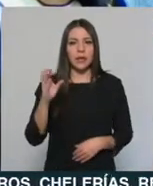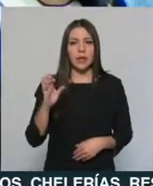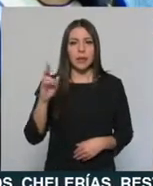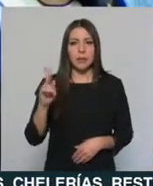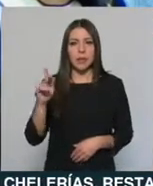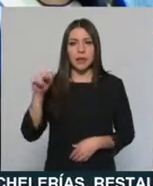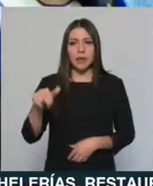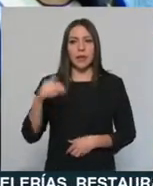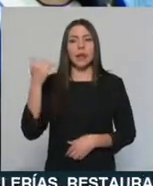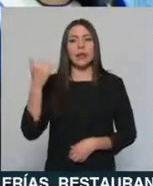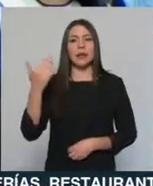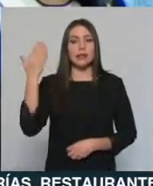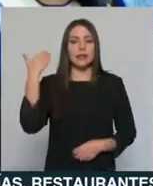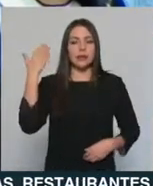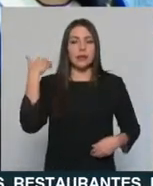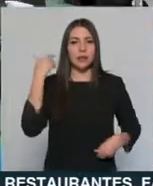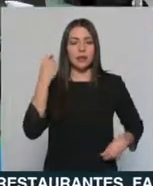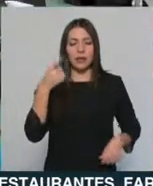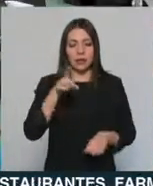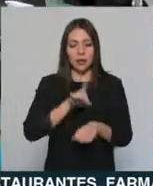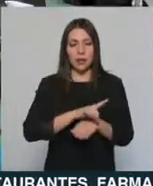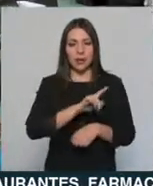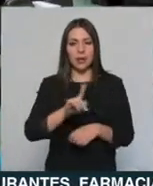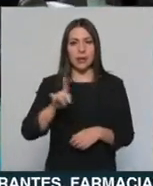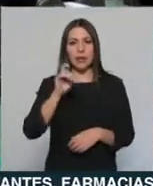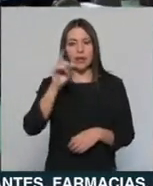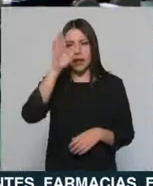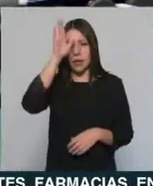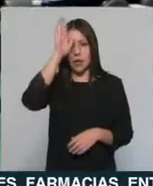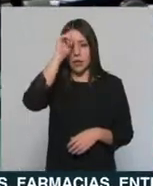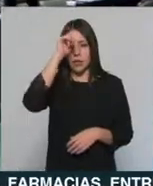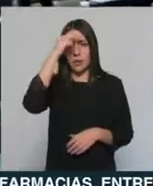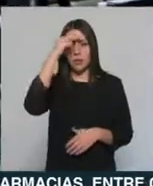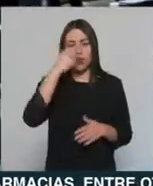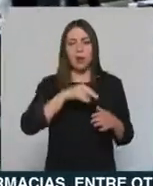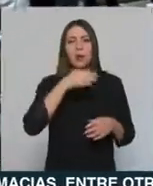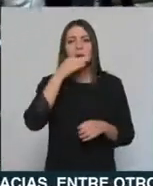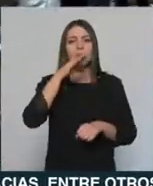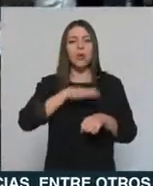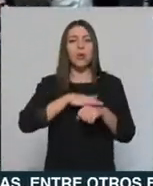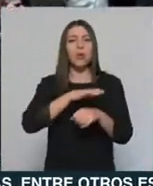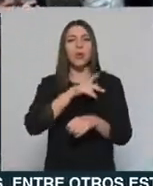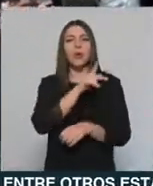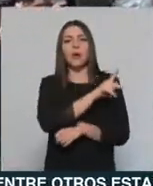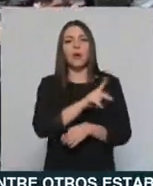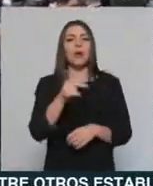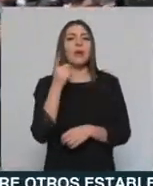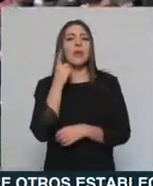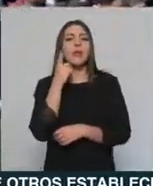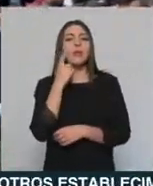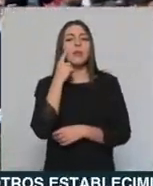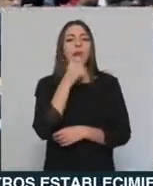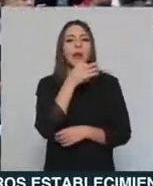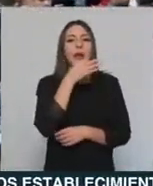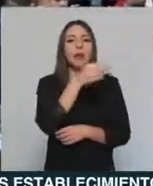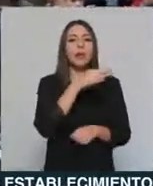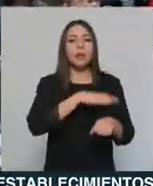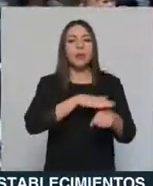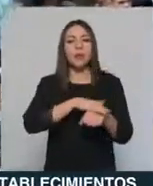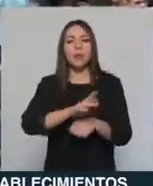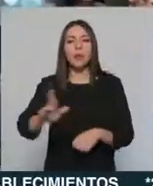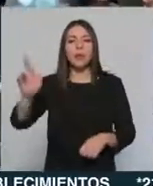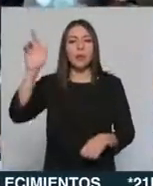aprobada a través del Pacto por México, en el cual nada más indicaron los diputados que levantaran la mano. En cambio